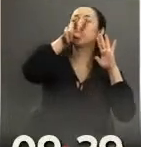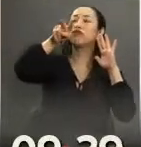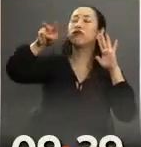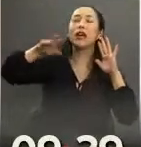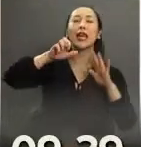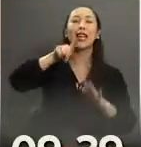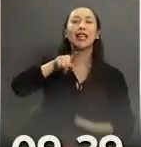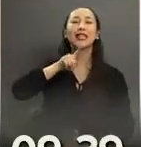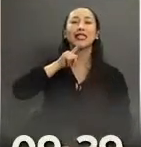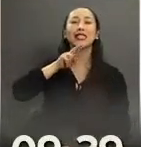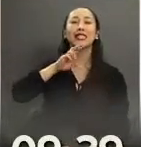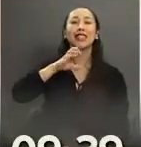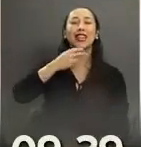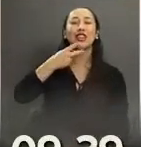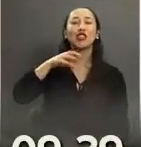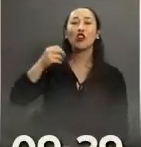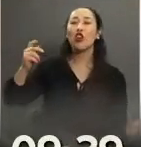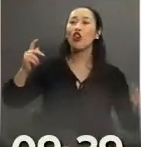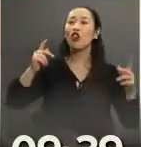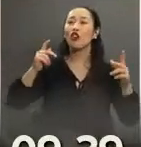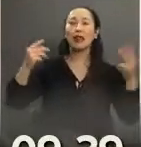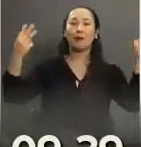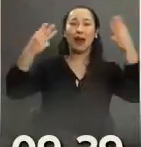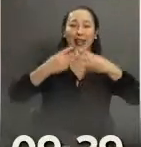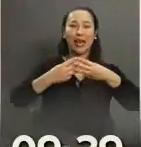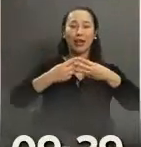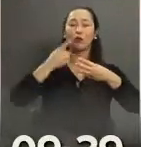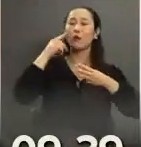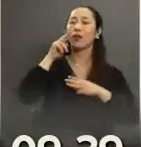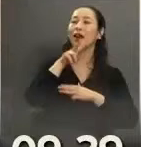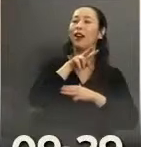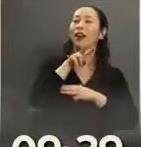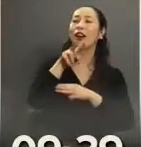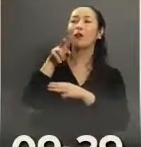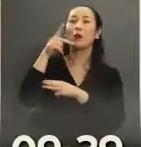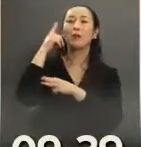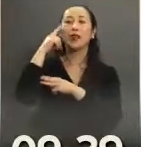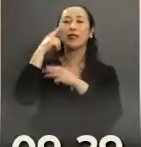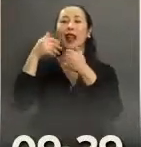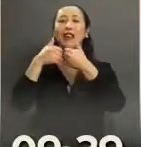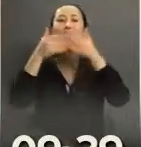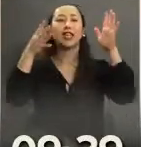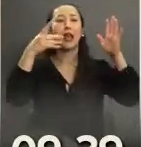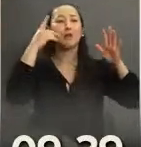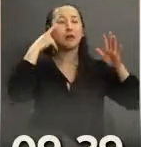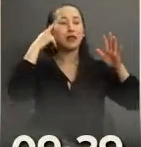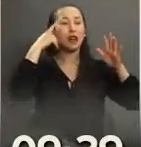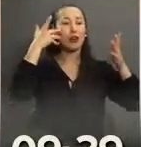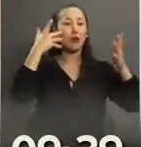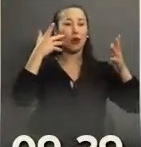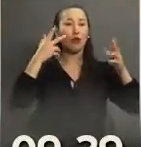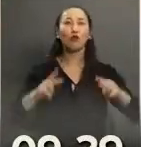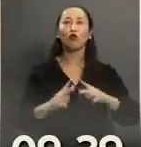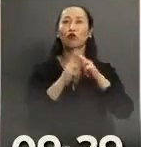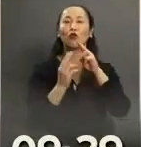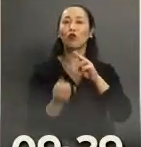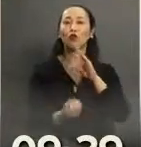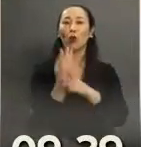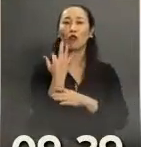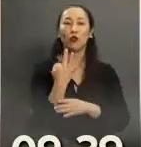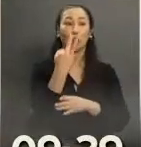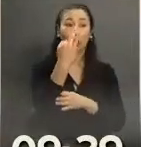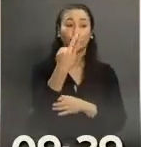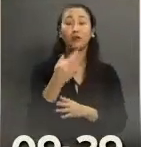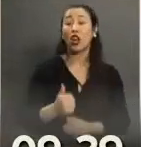libertad, como decimos en la franja, en los mundos nuevos que queremos construir, y además es un símbolo que le ha gustado mucho a los niños y niñas. Los niños y niñas y adolescentes también han estado presentes en